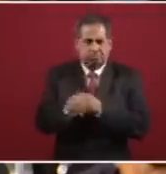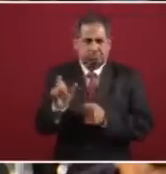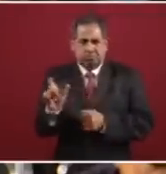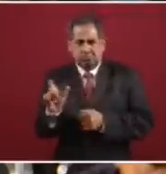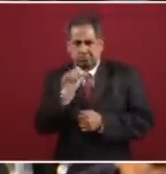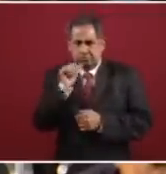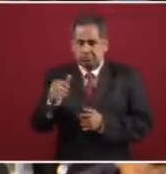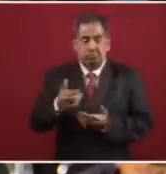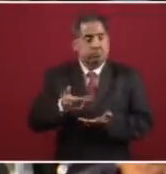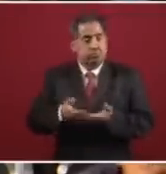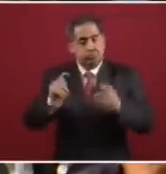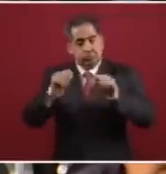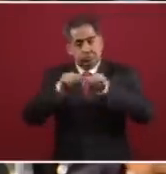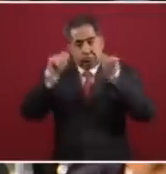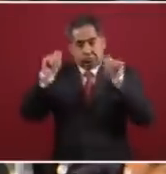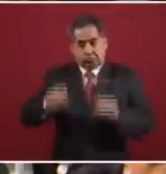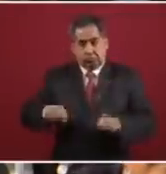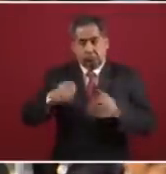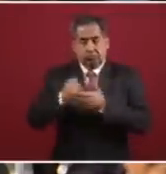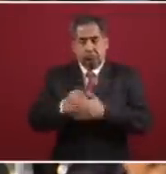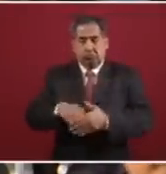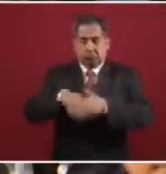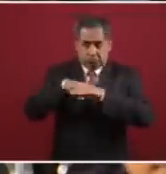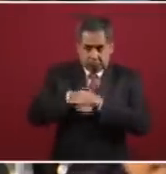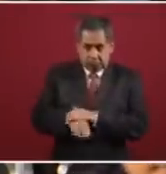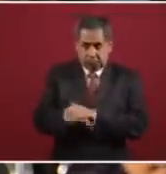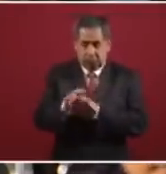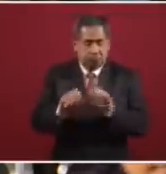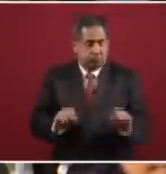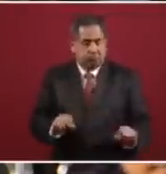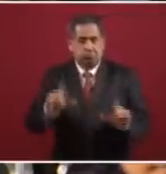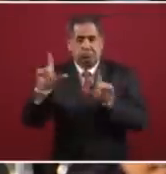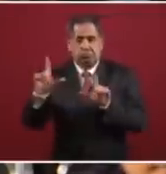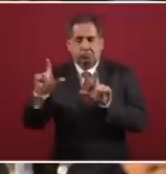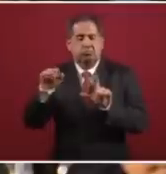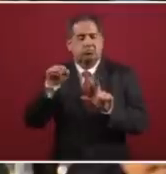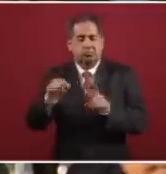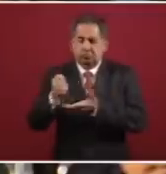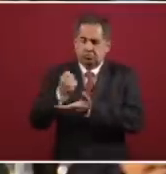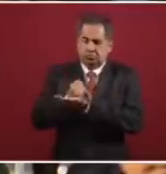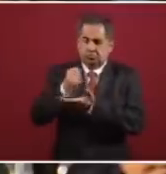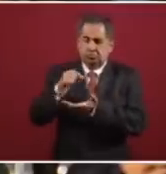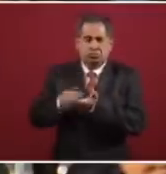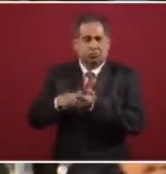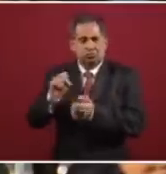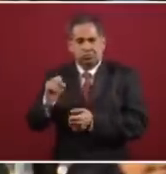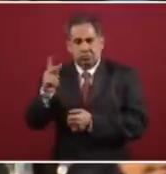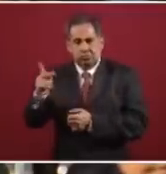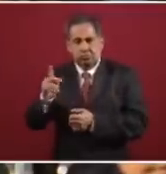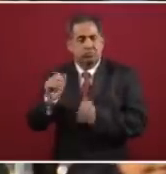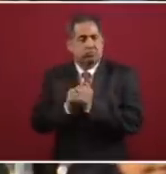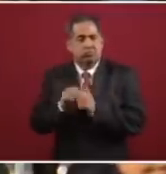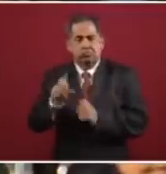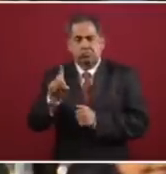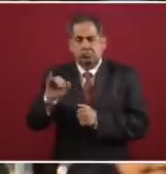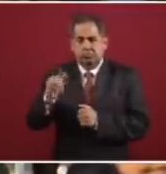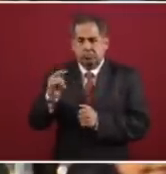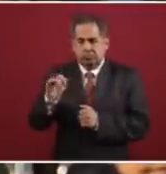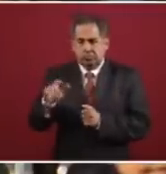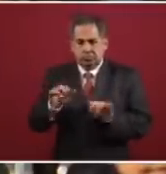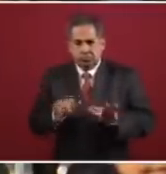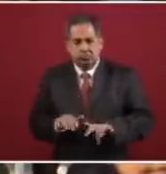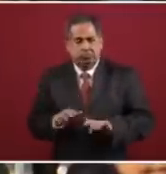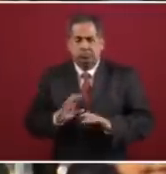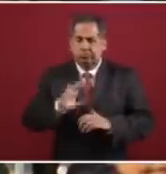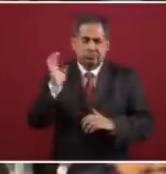los títulos profesionales ya van a dejar de ser cancelados, sellados por la SEP, y que van a ser también digitales, y que se